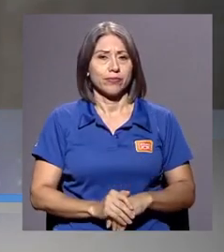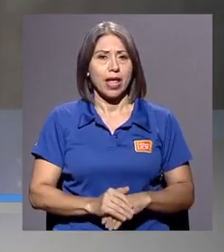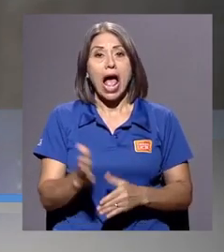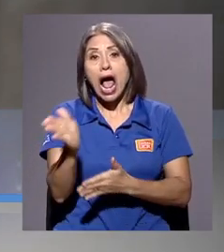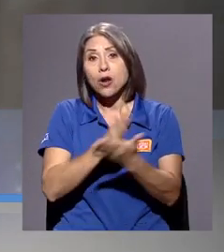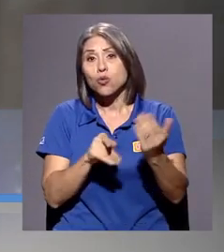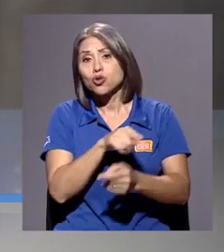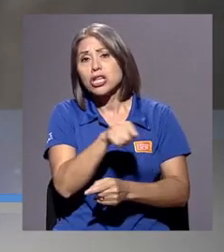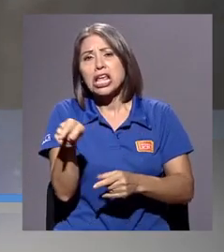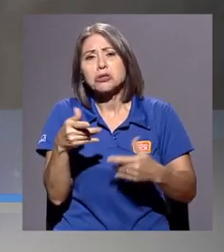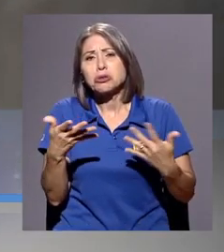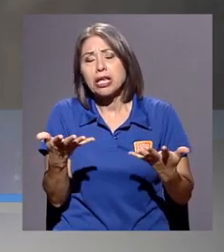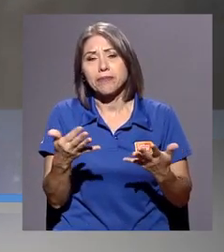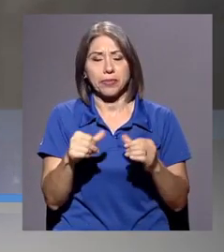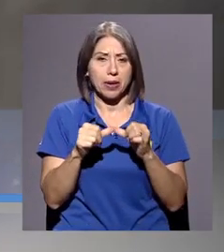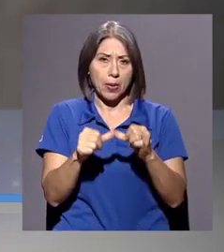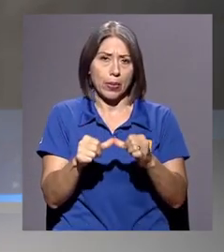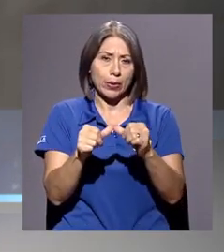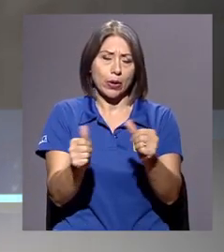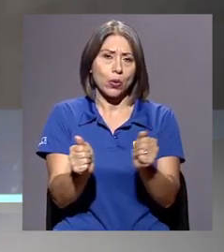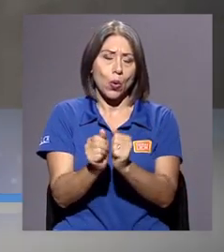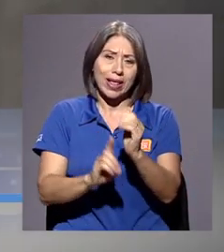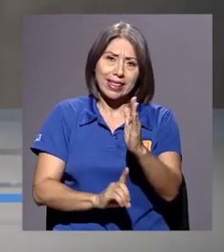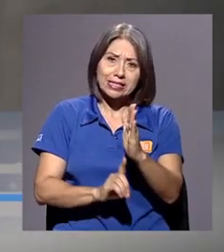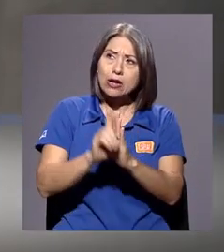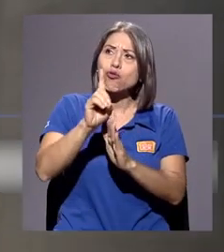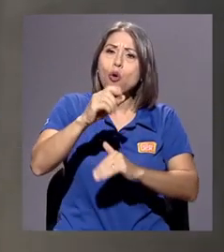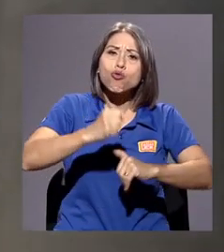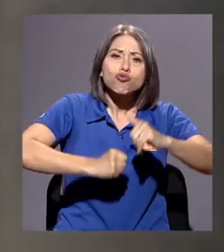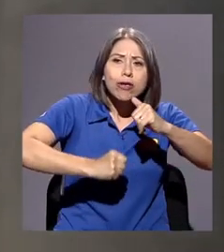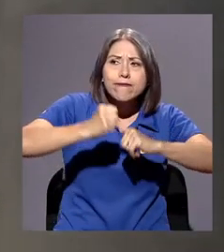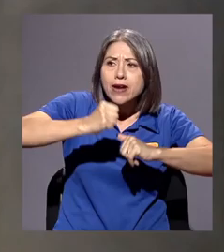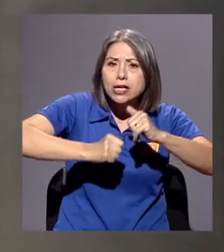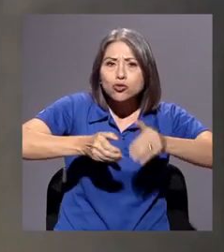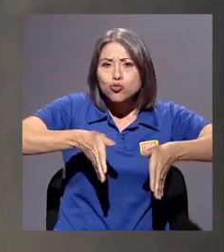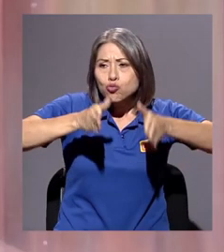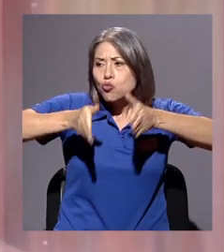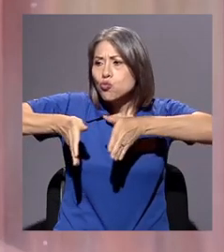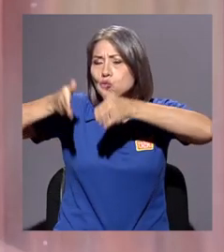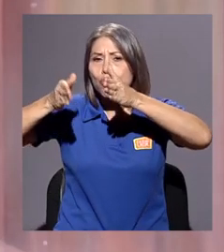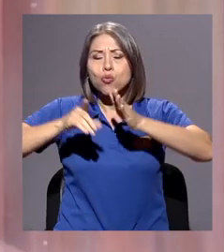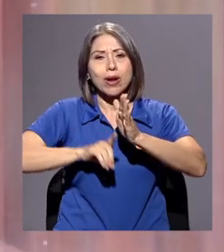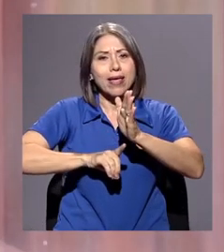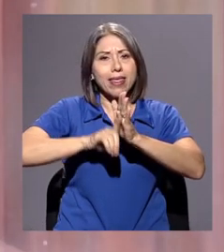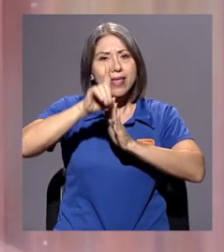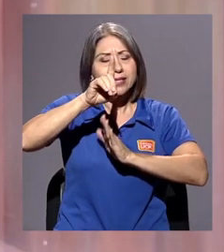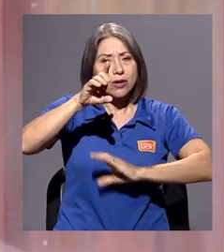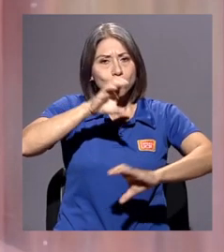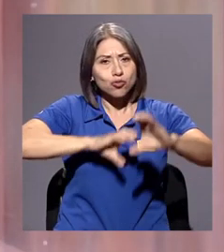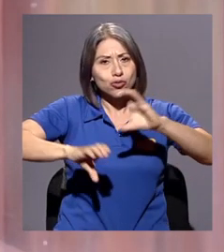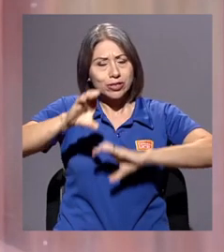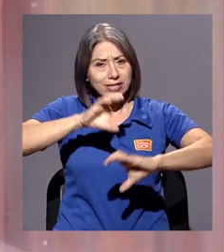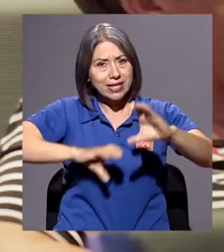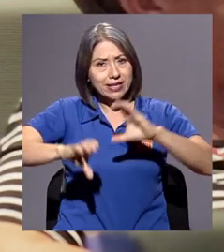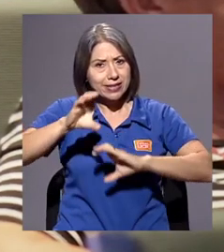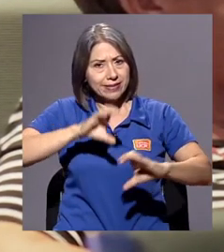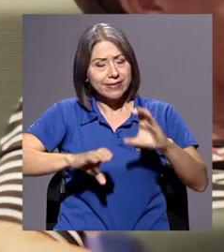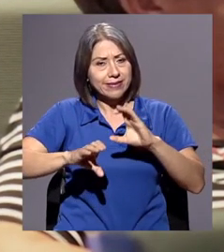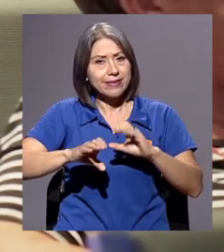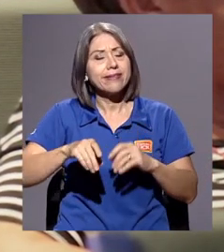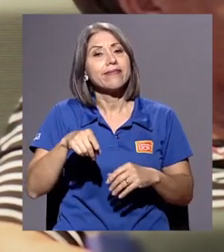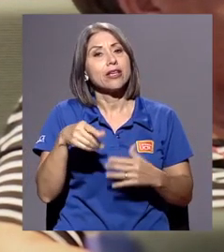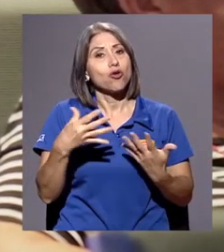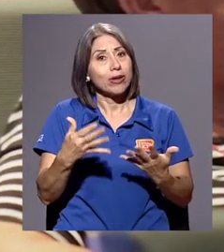ver con mantener el desarrollo que tiene en infraestructura y en el desarrollo científico que